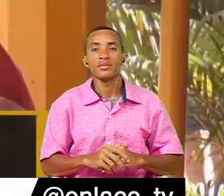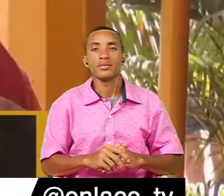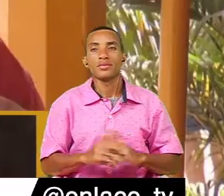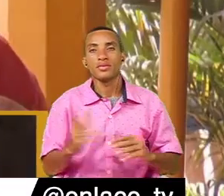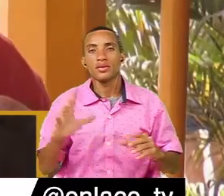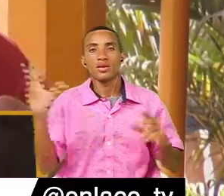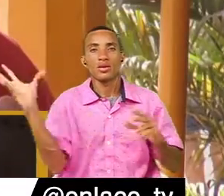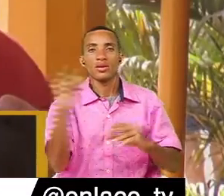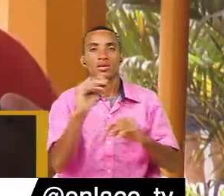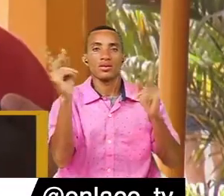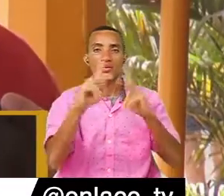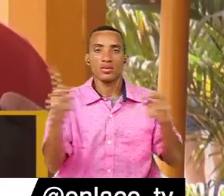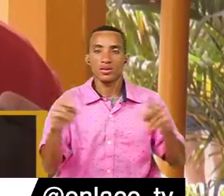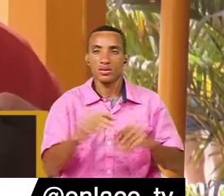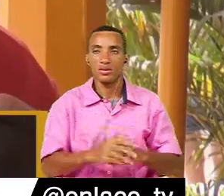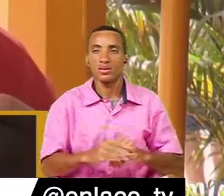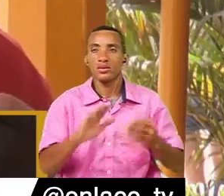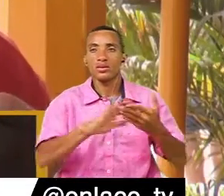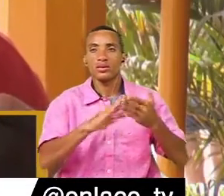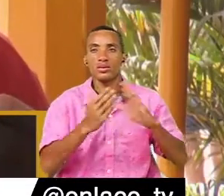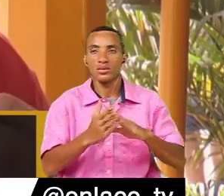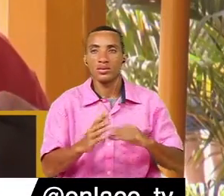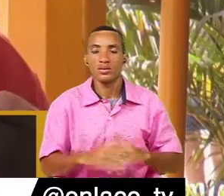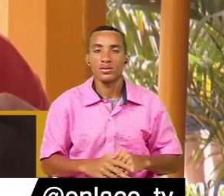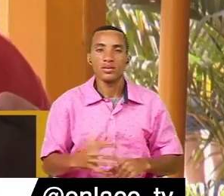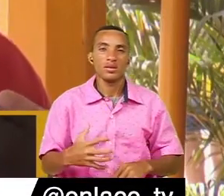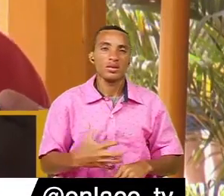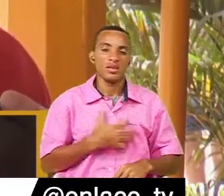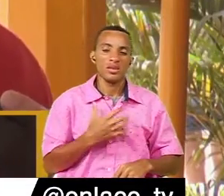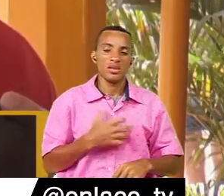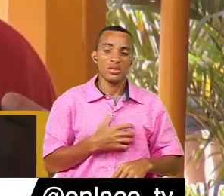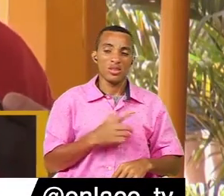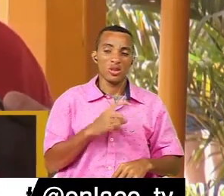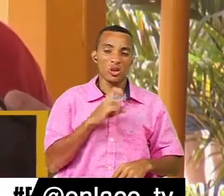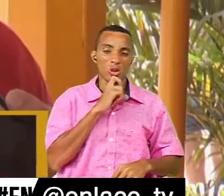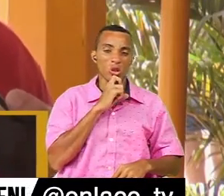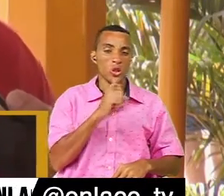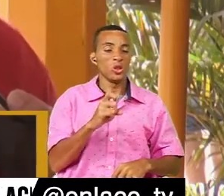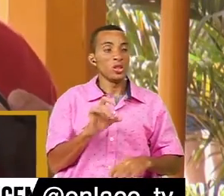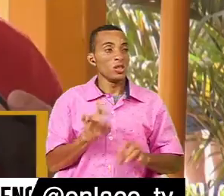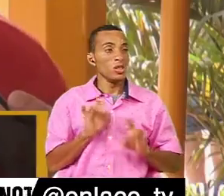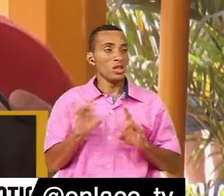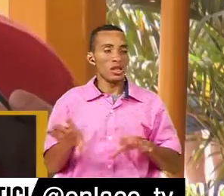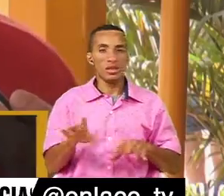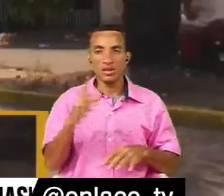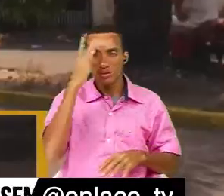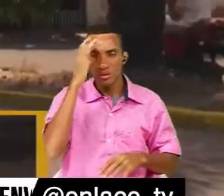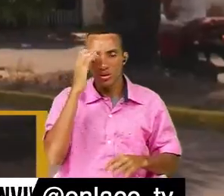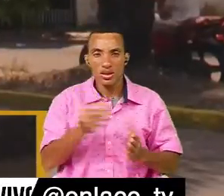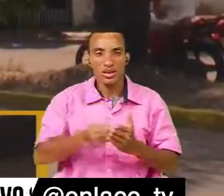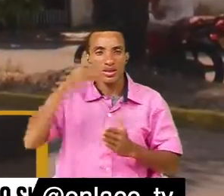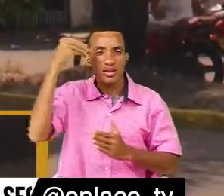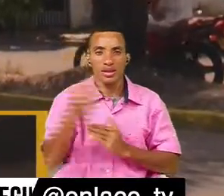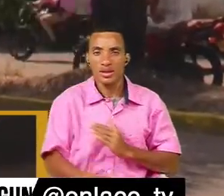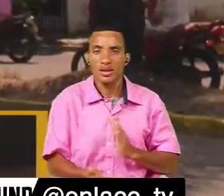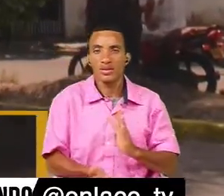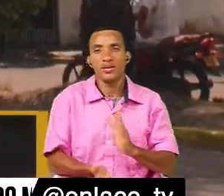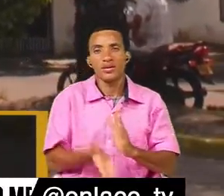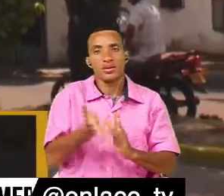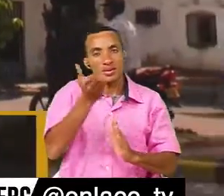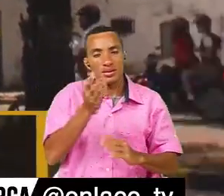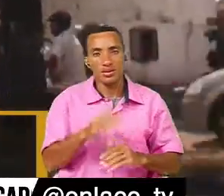las personas o la comunidad nos coja como fastidio, como rabia a nosotros, el por qué están tan caros los alimentos y por qué están